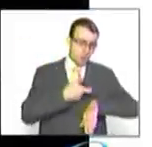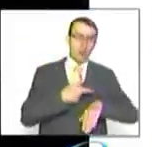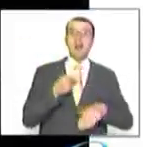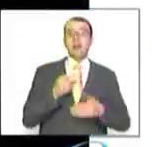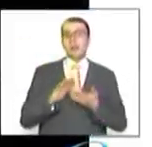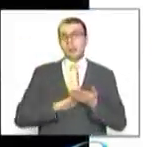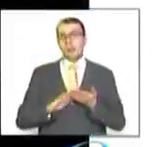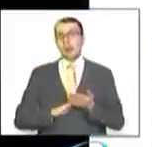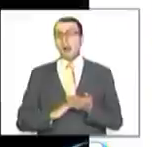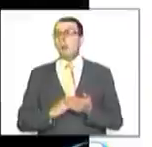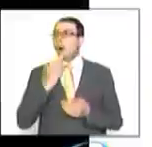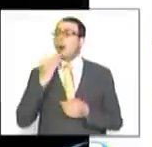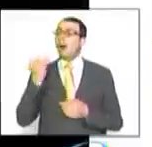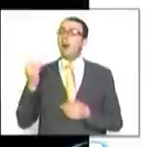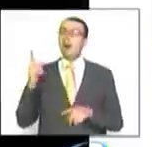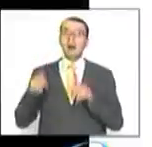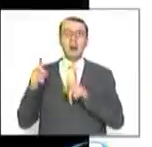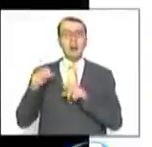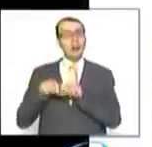en lesiones